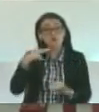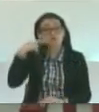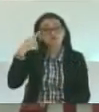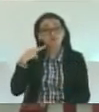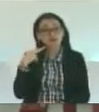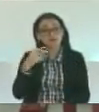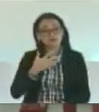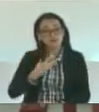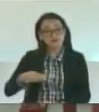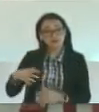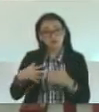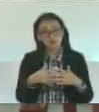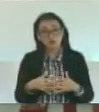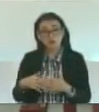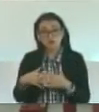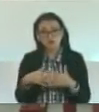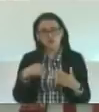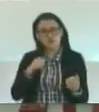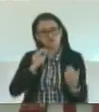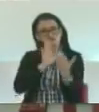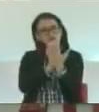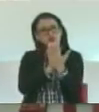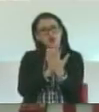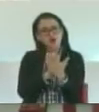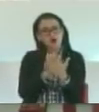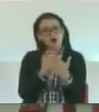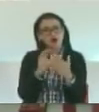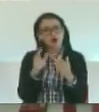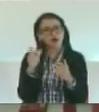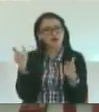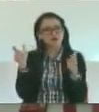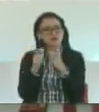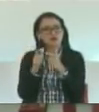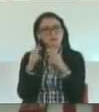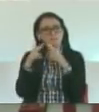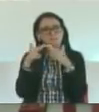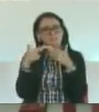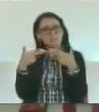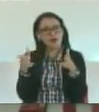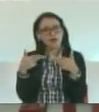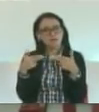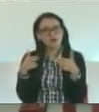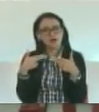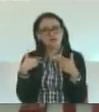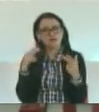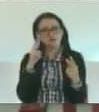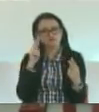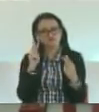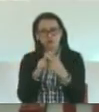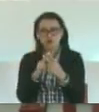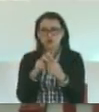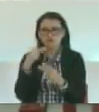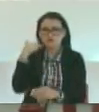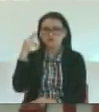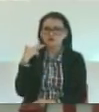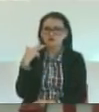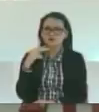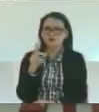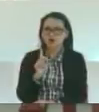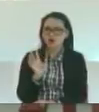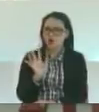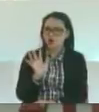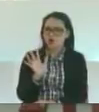Se fue Obama. Yo hablé con Obama en la Cumbre de las Américas de Panamá y él me reconoció, no, Venezuela no es ninguna